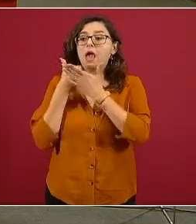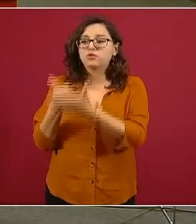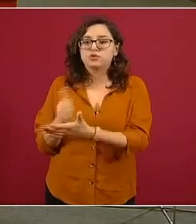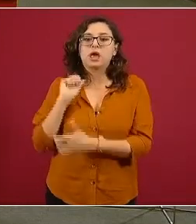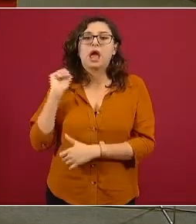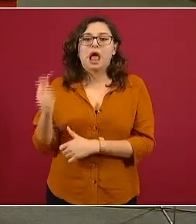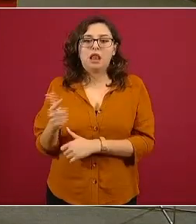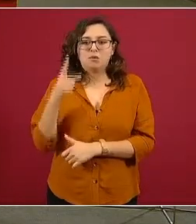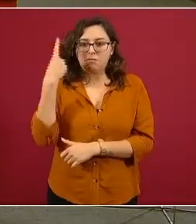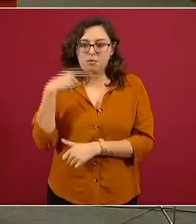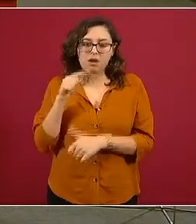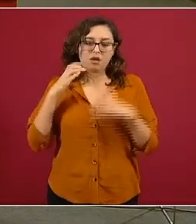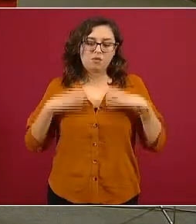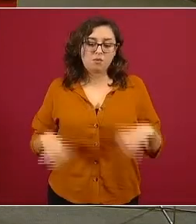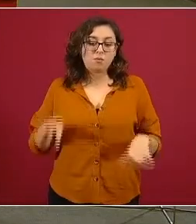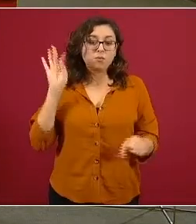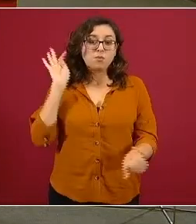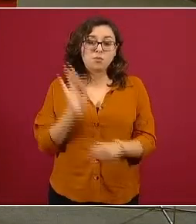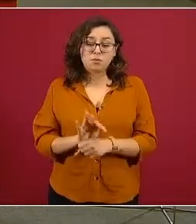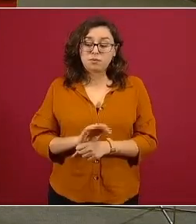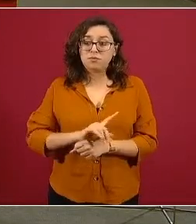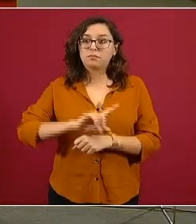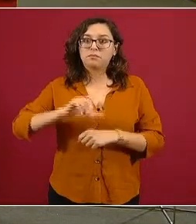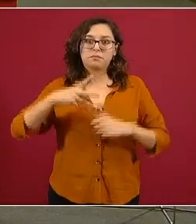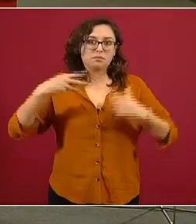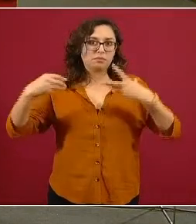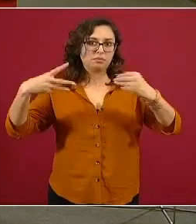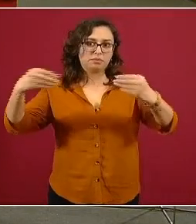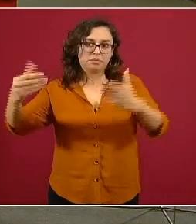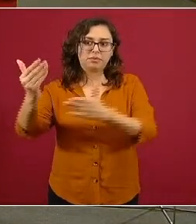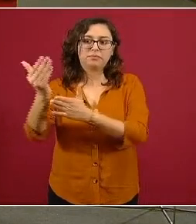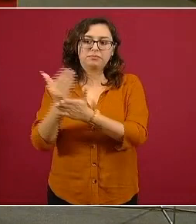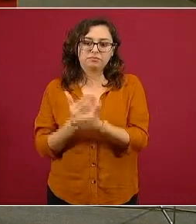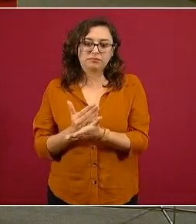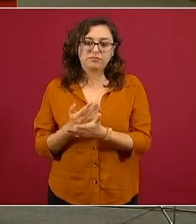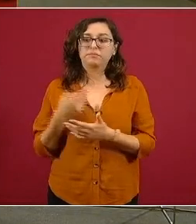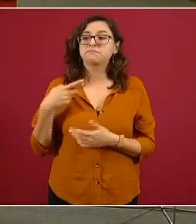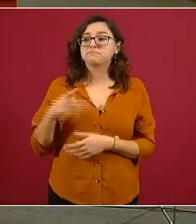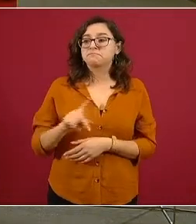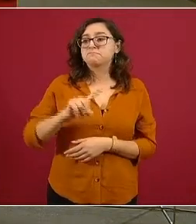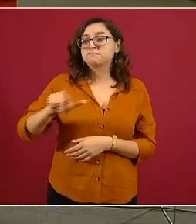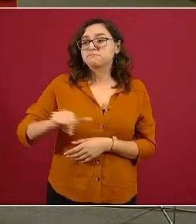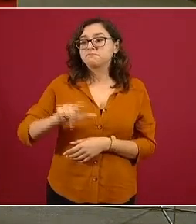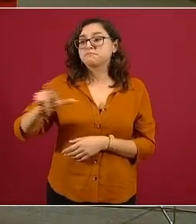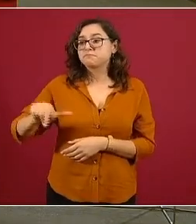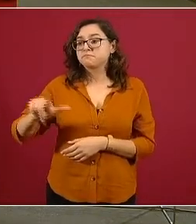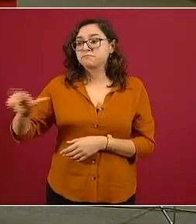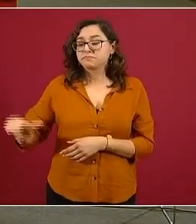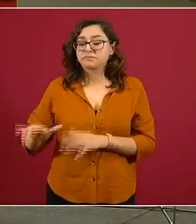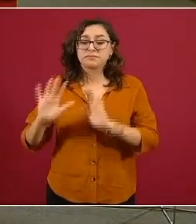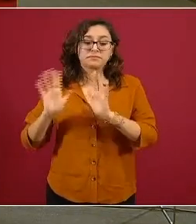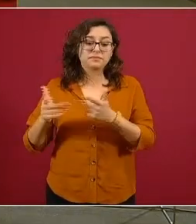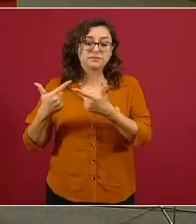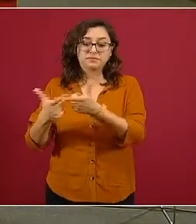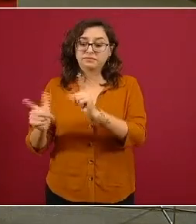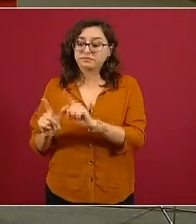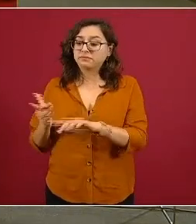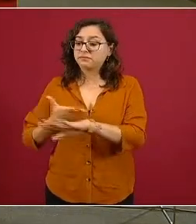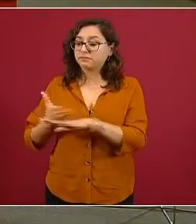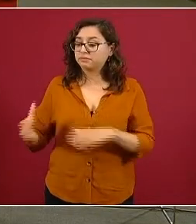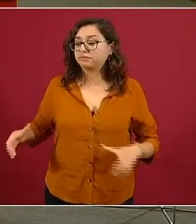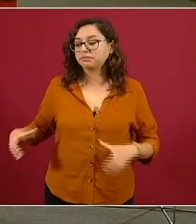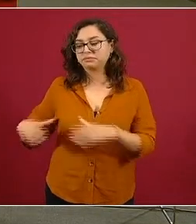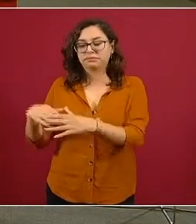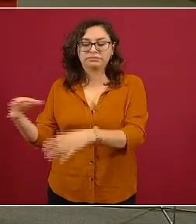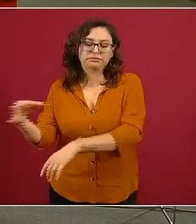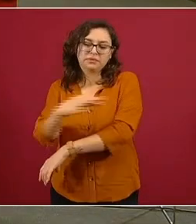para proteger y que no se generen más casos. De todas formas, si pasa tiempo después y está en el grupo blanco que les he comentado, pues también se vacuna